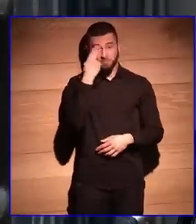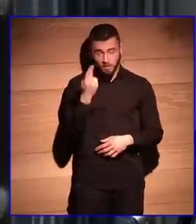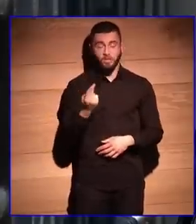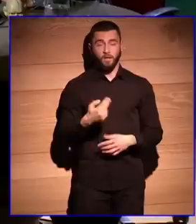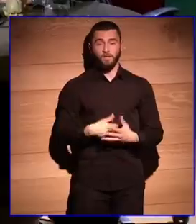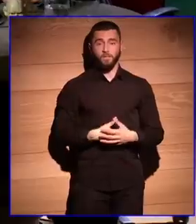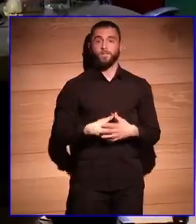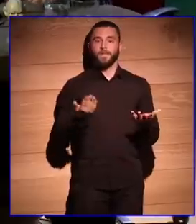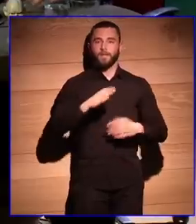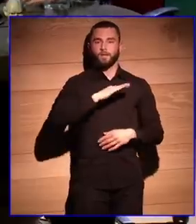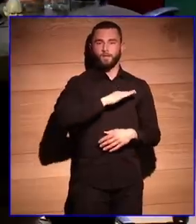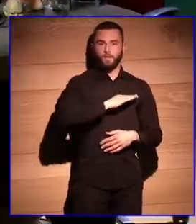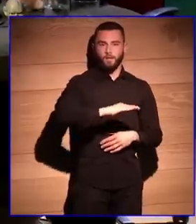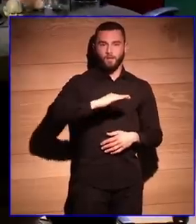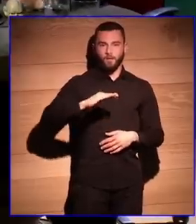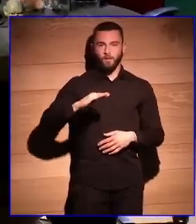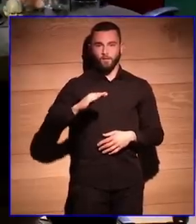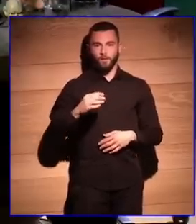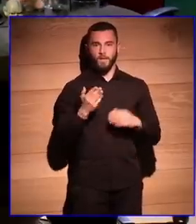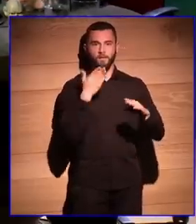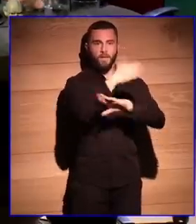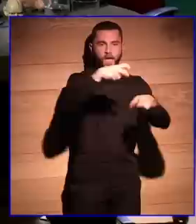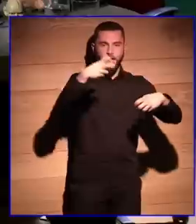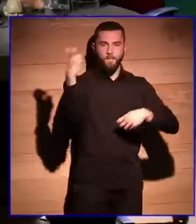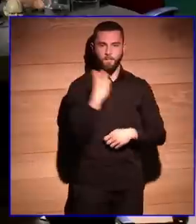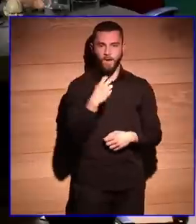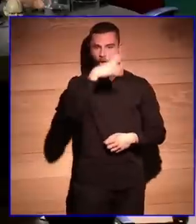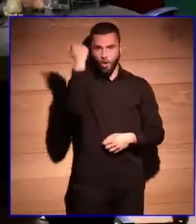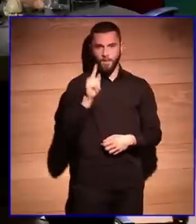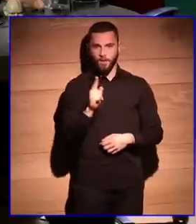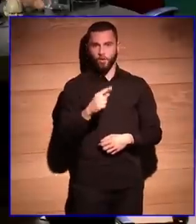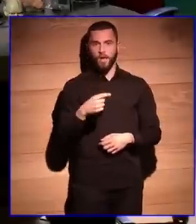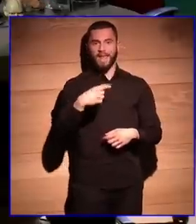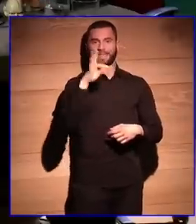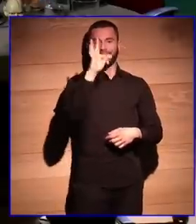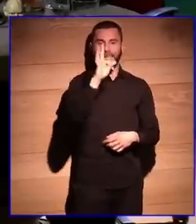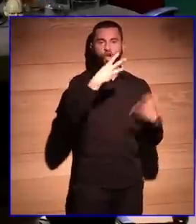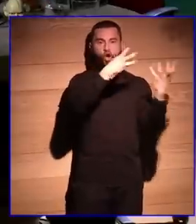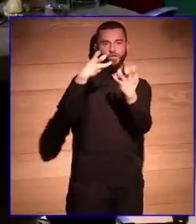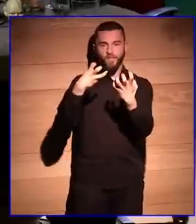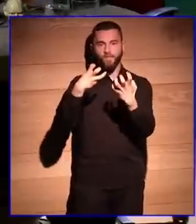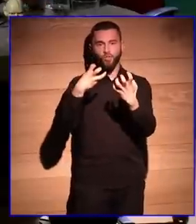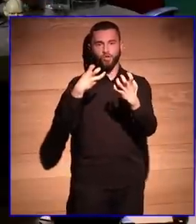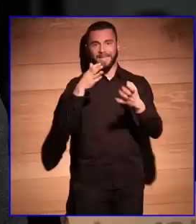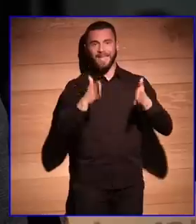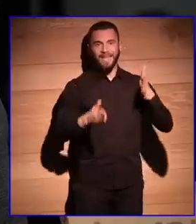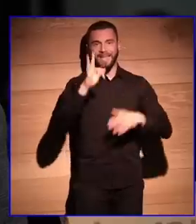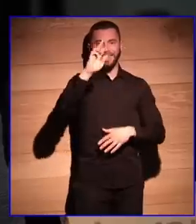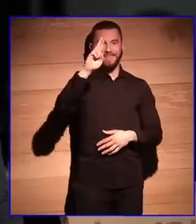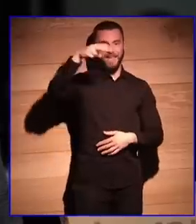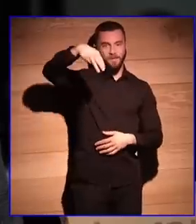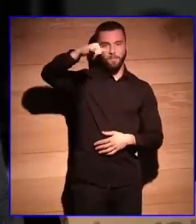olvidemos los villanos de ida y vuelta. Es decir, el T-800 de Terminator, que es un villano sin